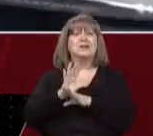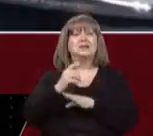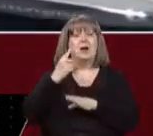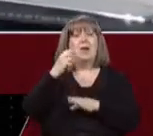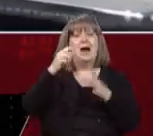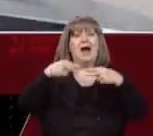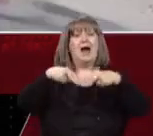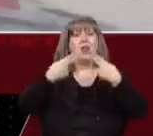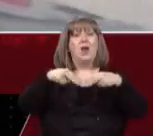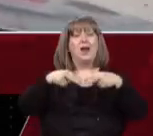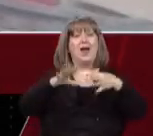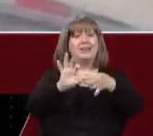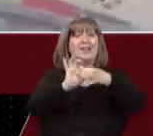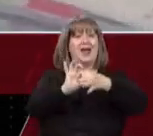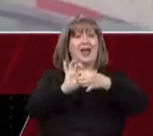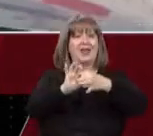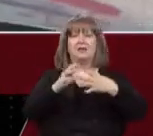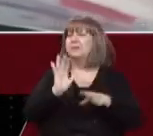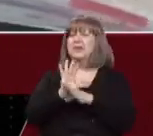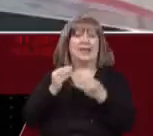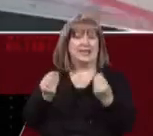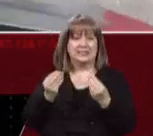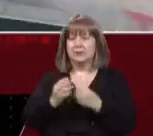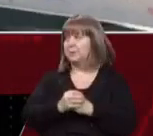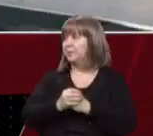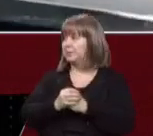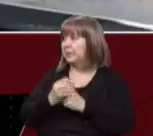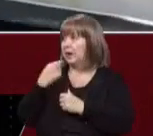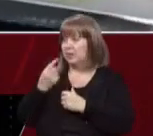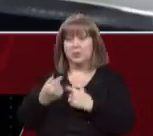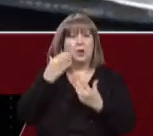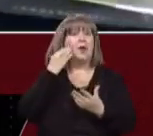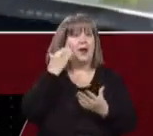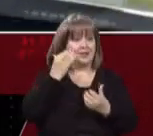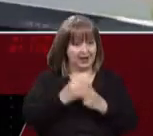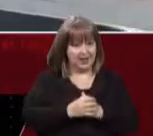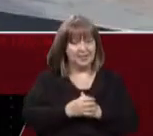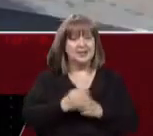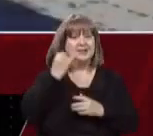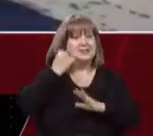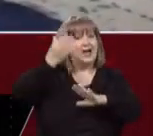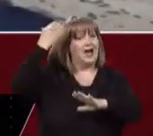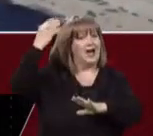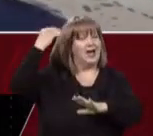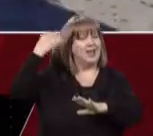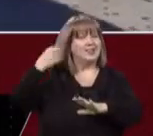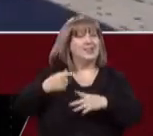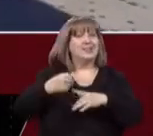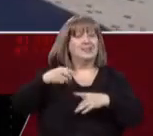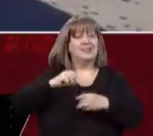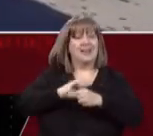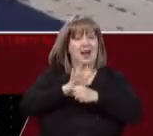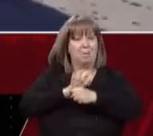Juan Manuel buenas tardes qué tal Buenas tardes bueno básicamente significa Volver al sistema que se encontraba funcionando pre pandemia